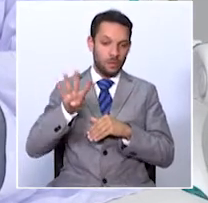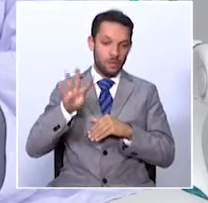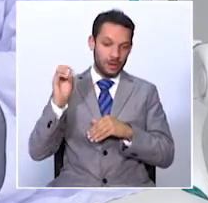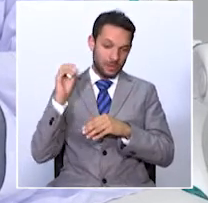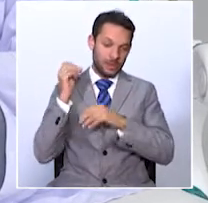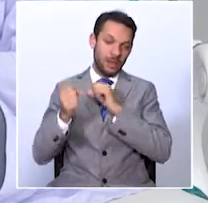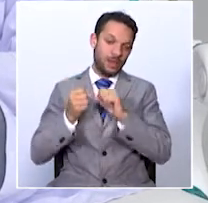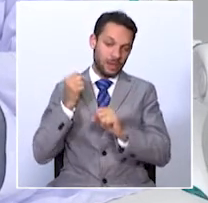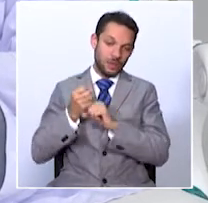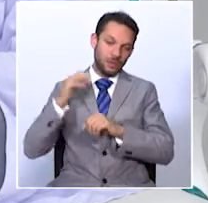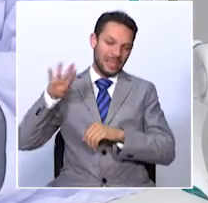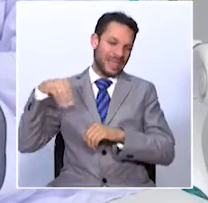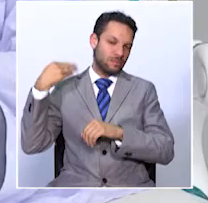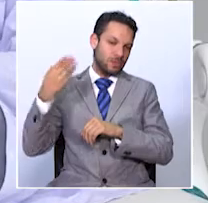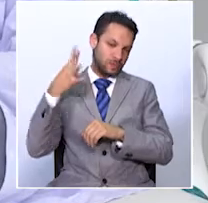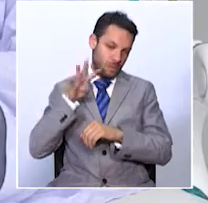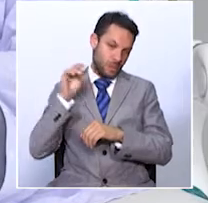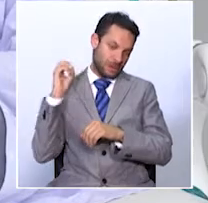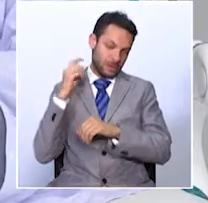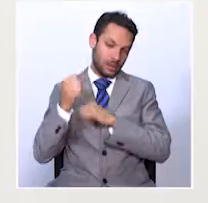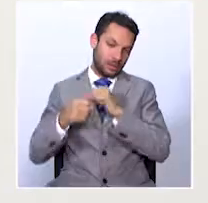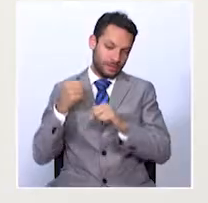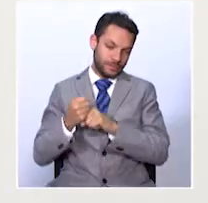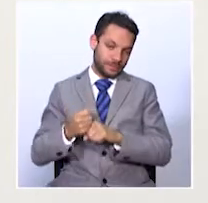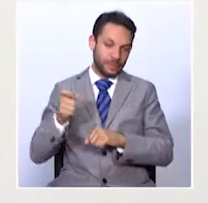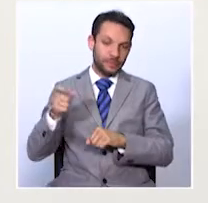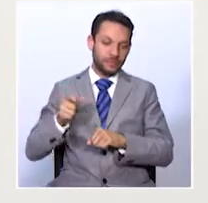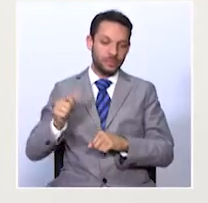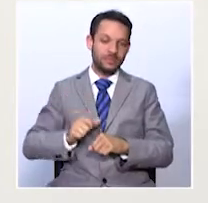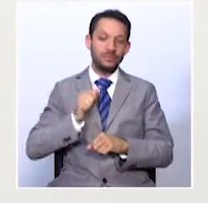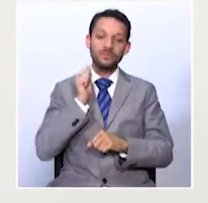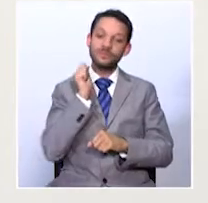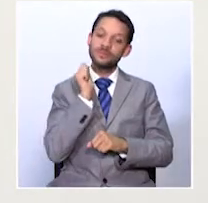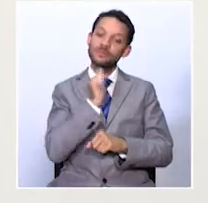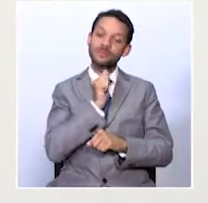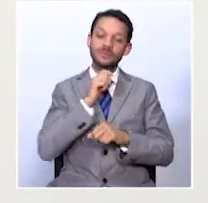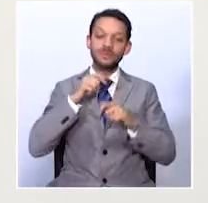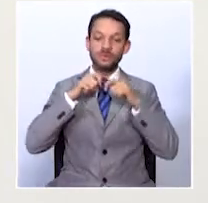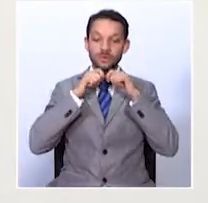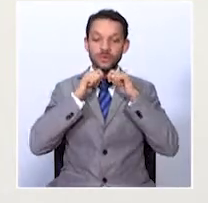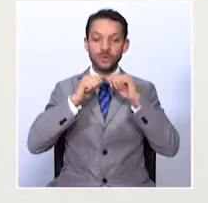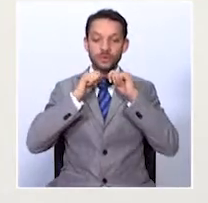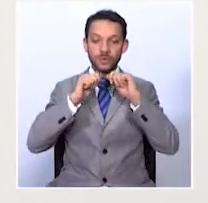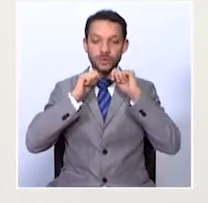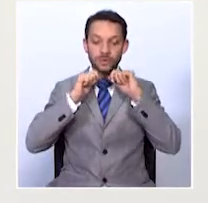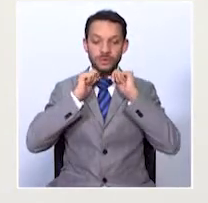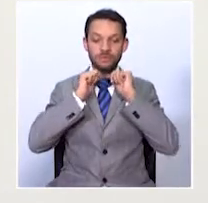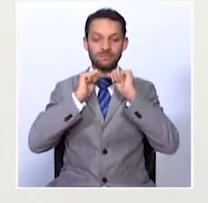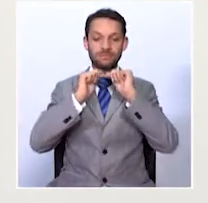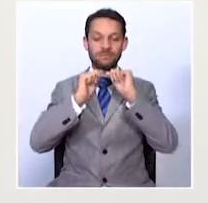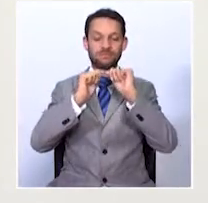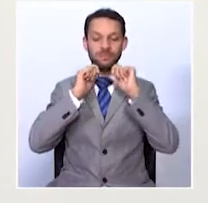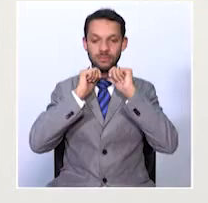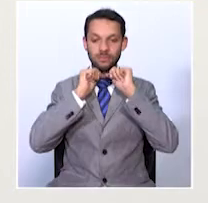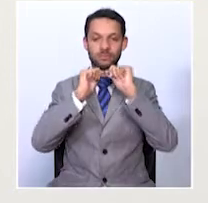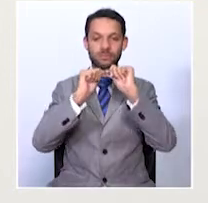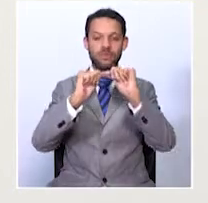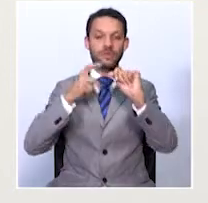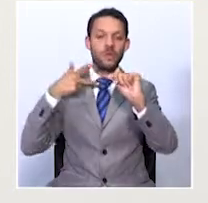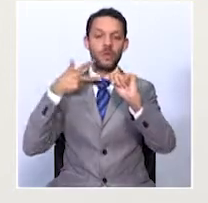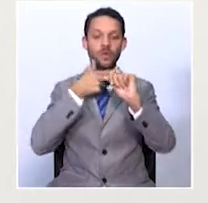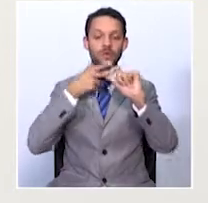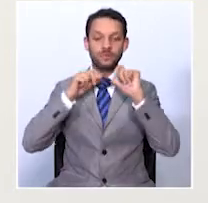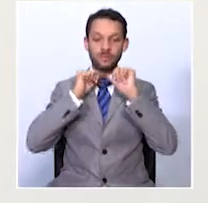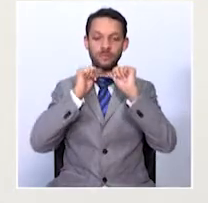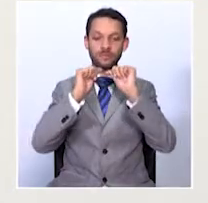muchas veces, hacer una incisión aquí debajo del mentón para que no se quede viendo, para sacar la pielcita que queda sobrando, o echarla